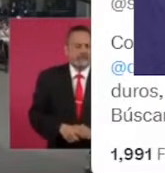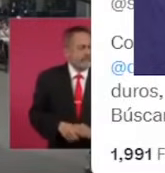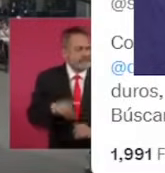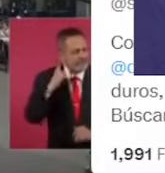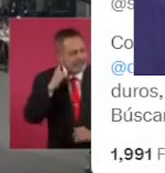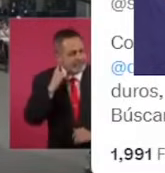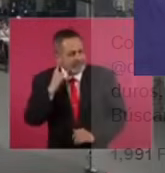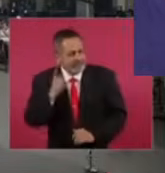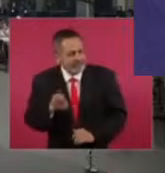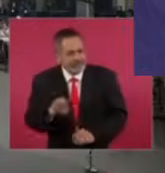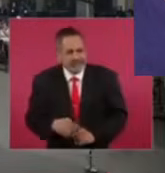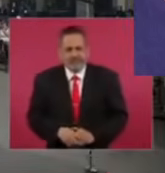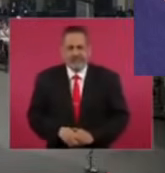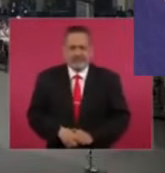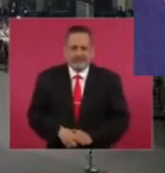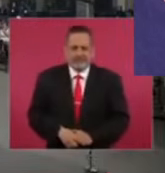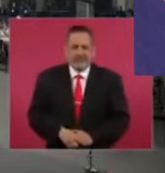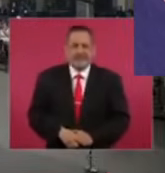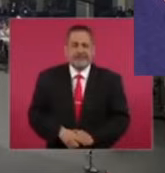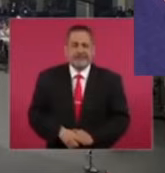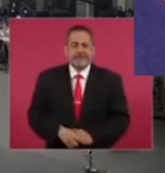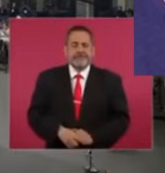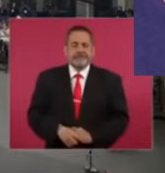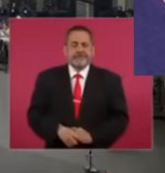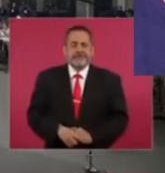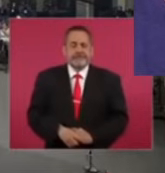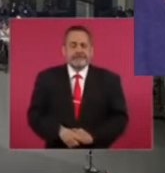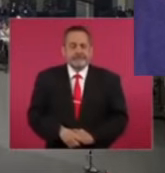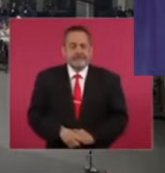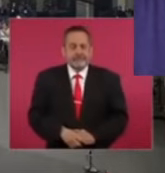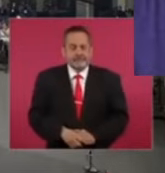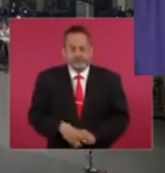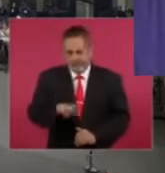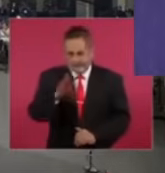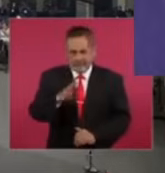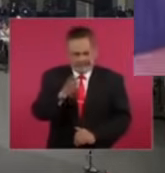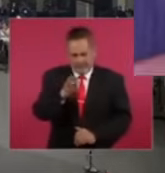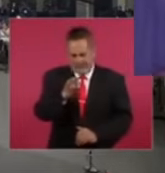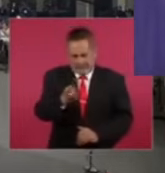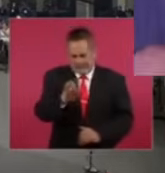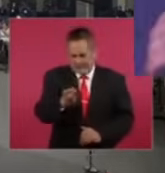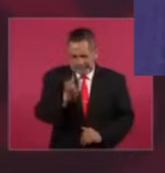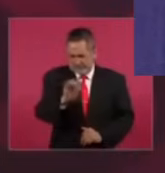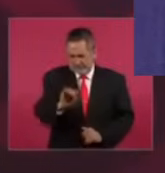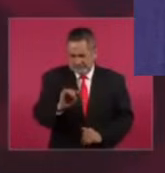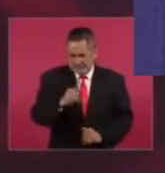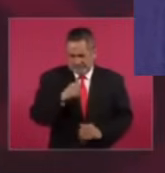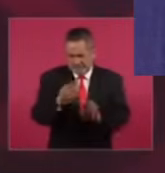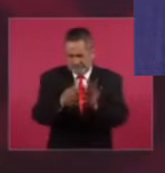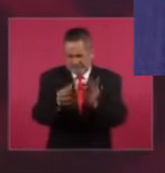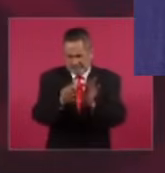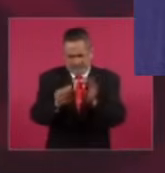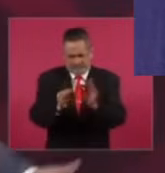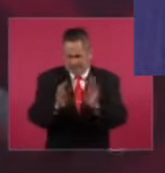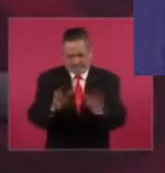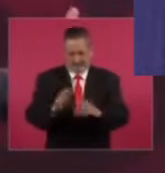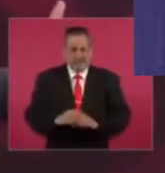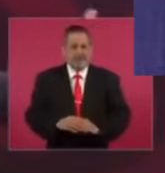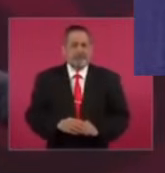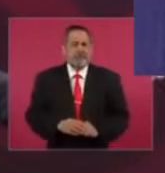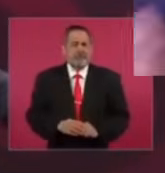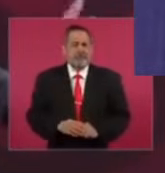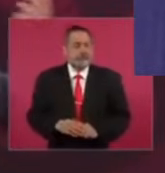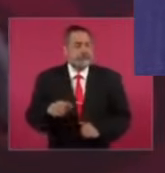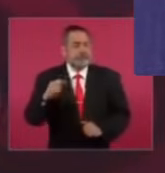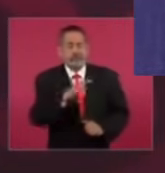¿Cómo? ¿Cómo justificó en un inicio que no recibiría la delegación? Pues así como se los estoy explicando, de cómo